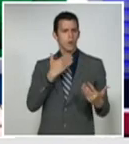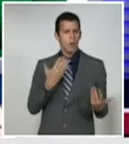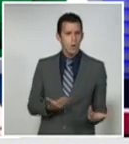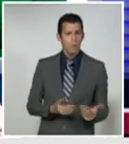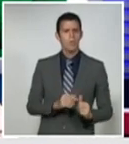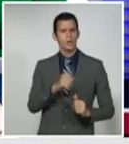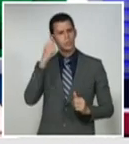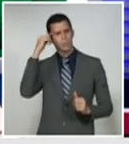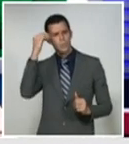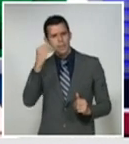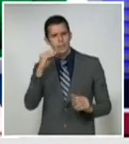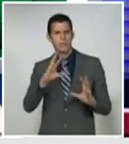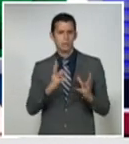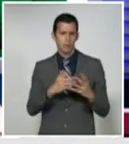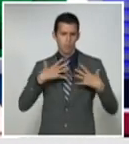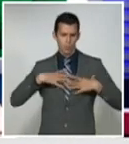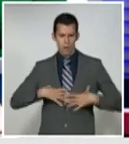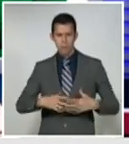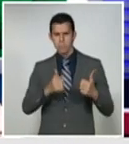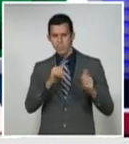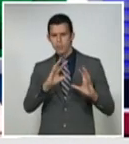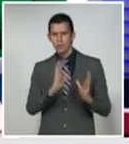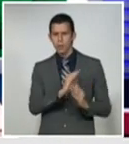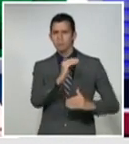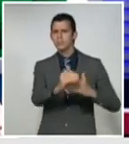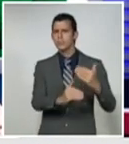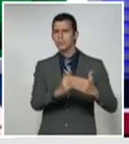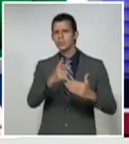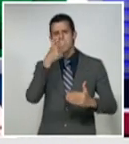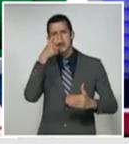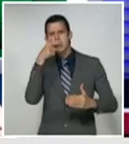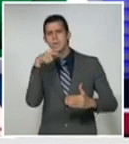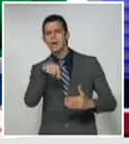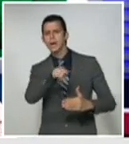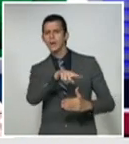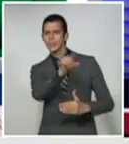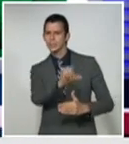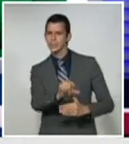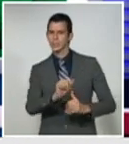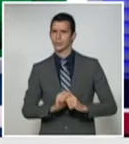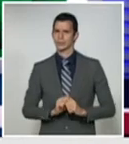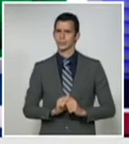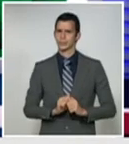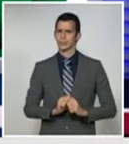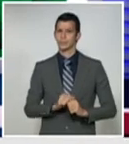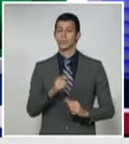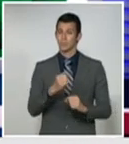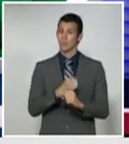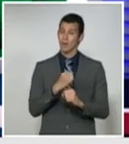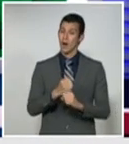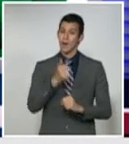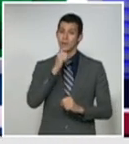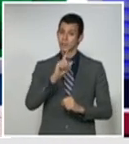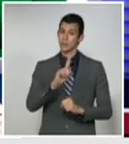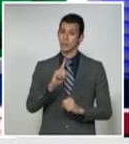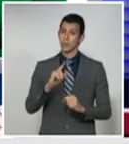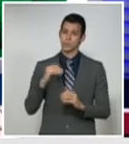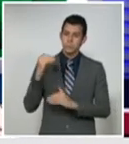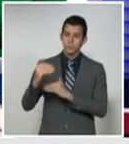mucha organización, mucho trabajo que se viene realizando, además con una